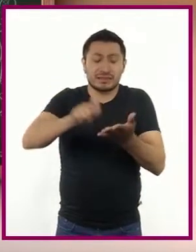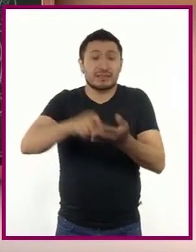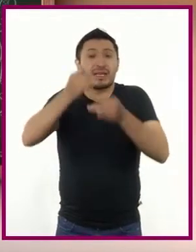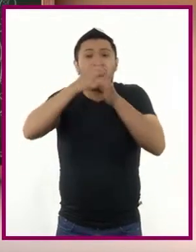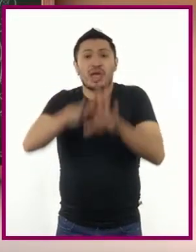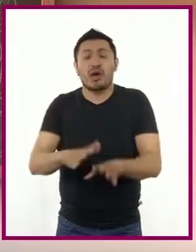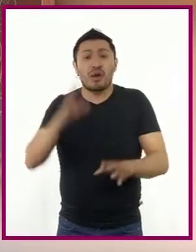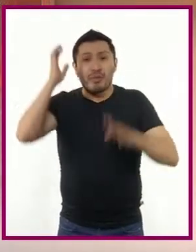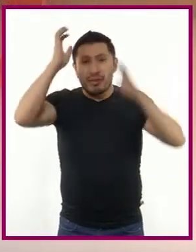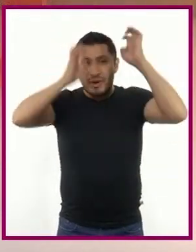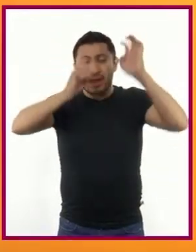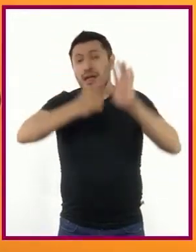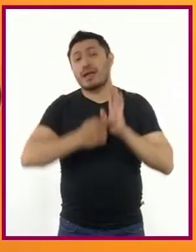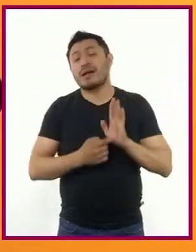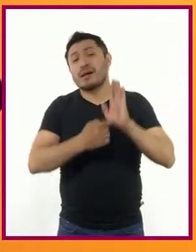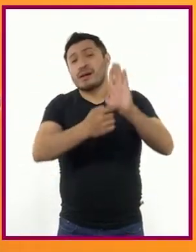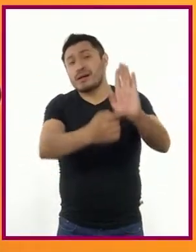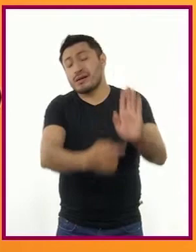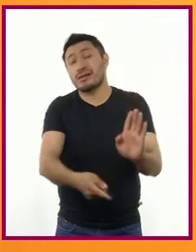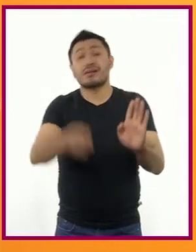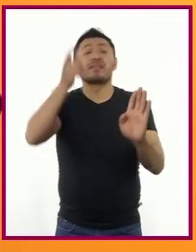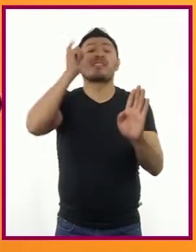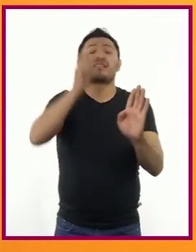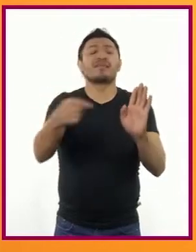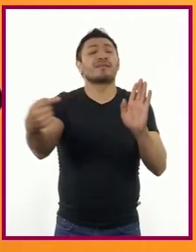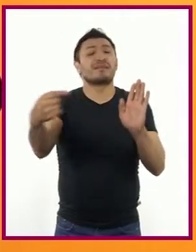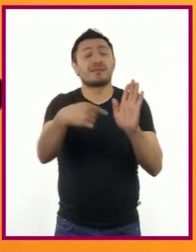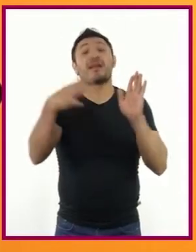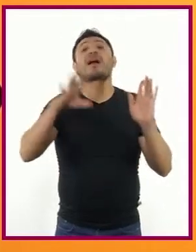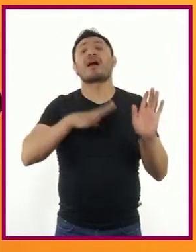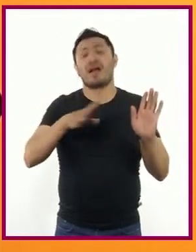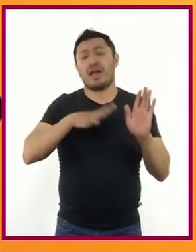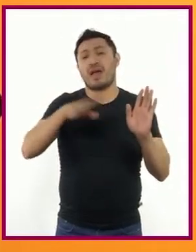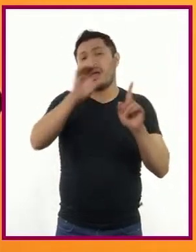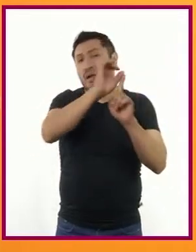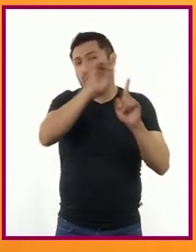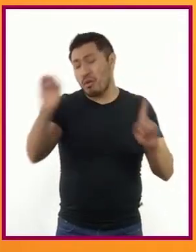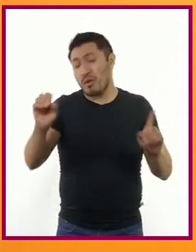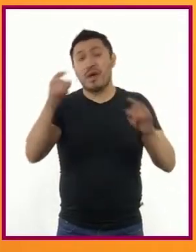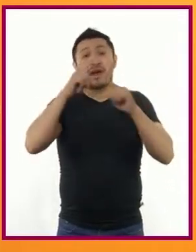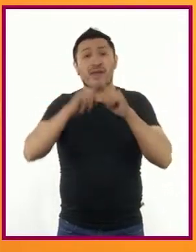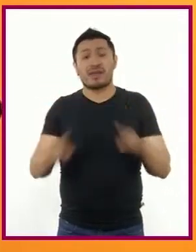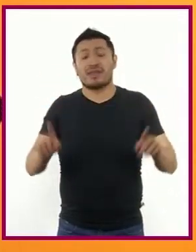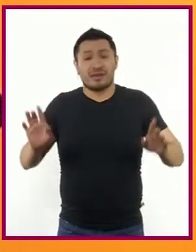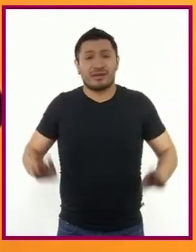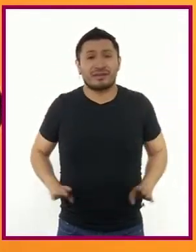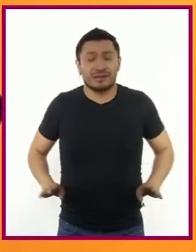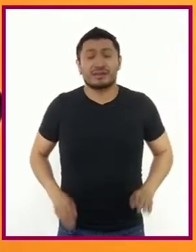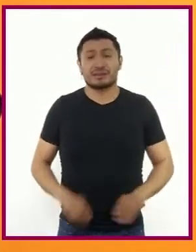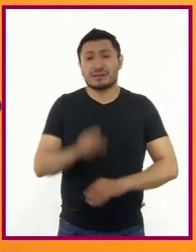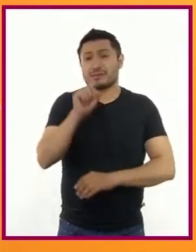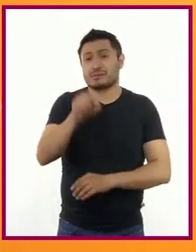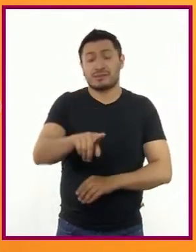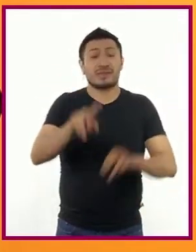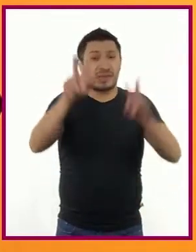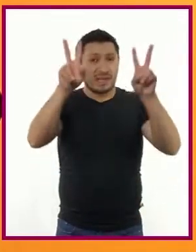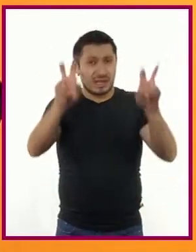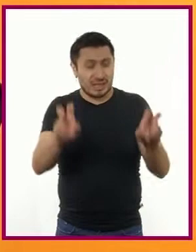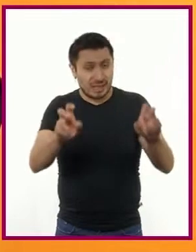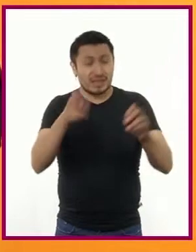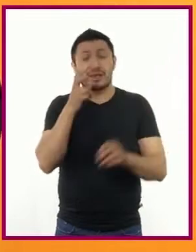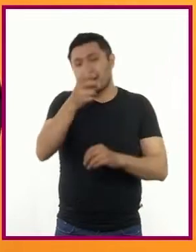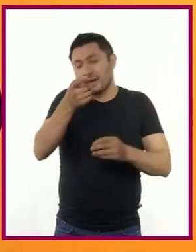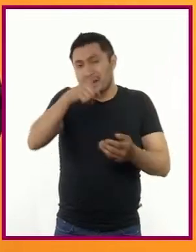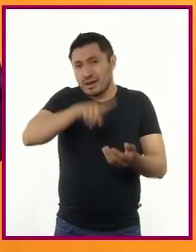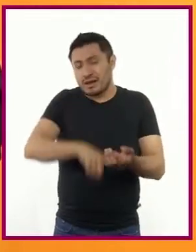informativos expositivos que presentan de manera organizada varios aspectos de un solo tema, producto de